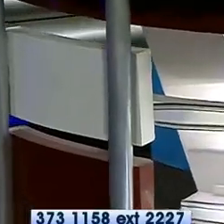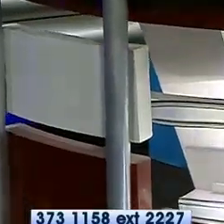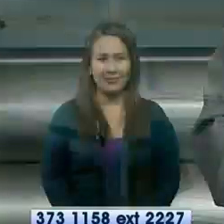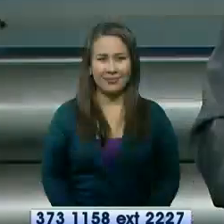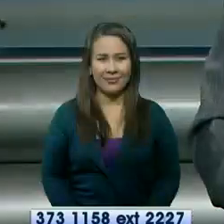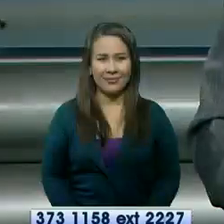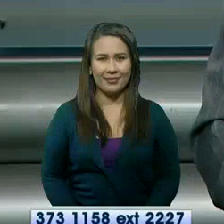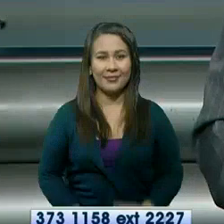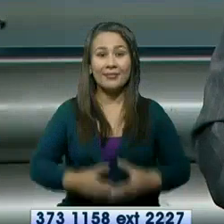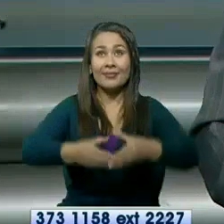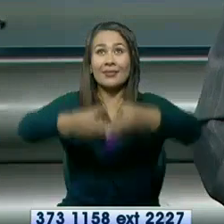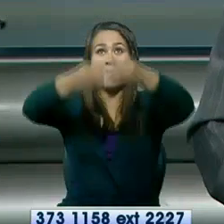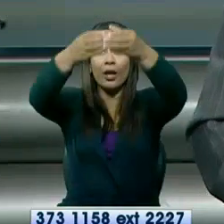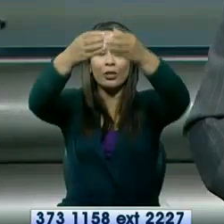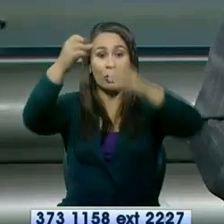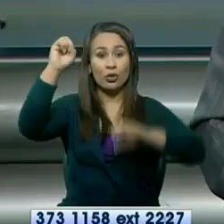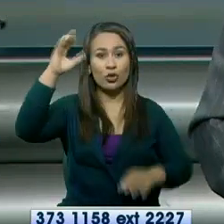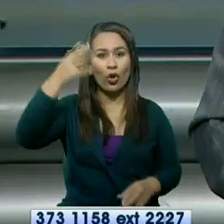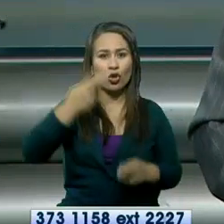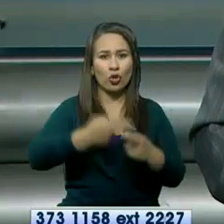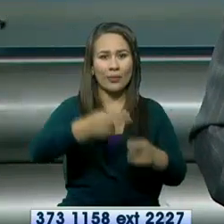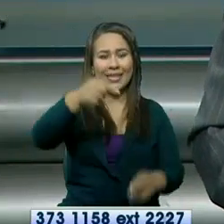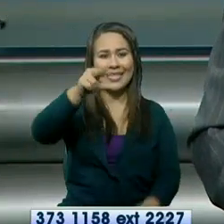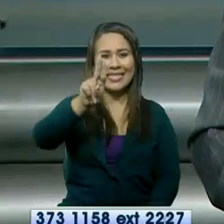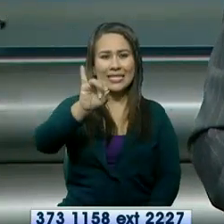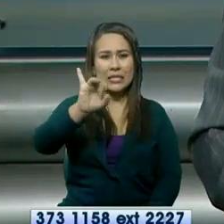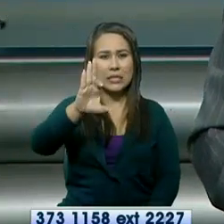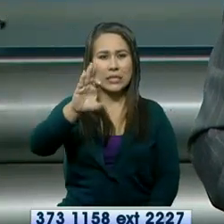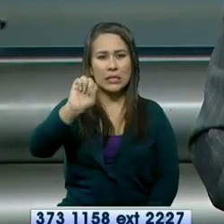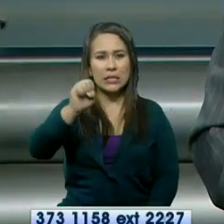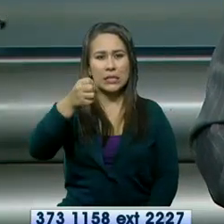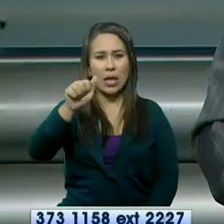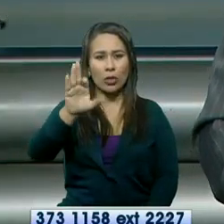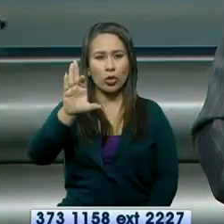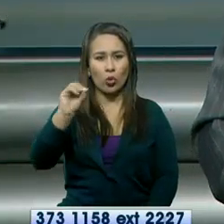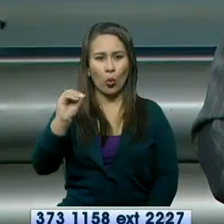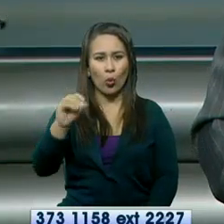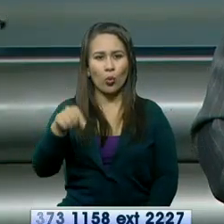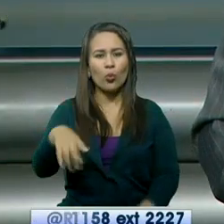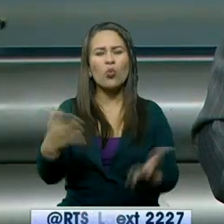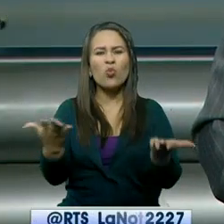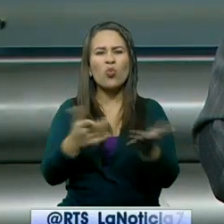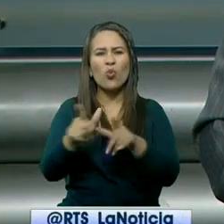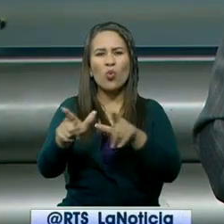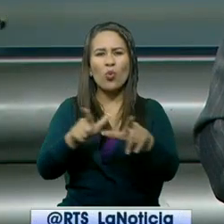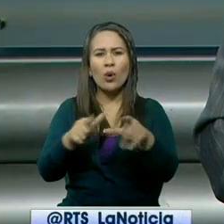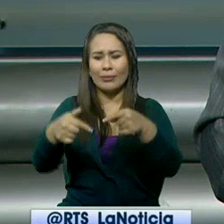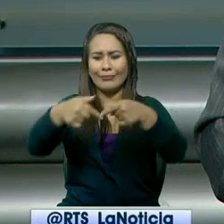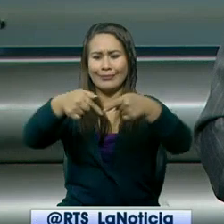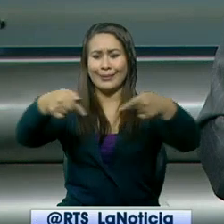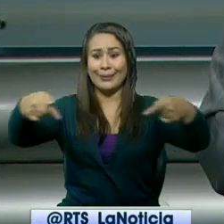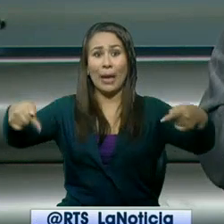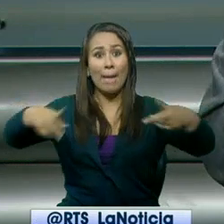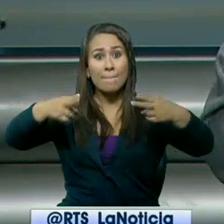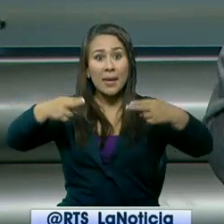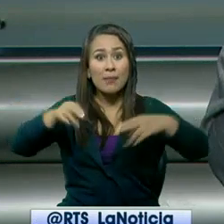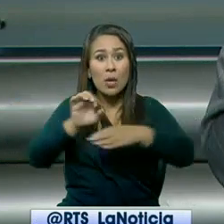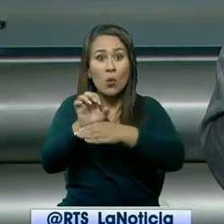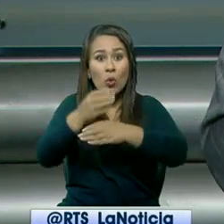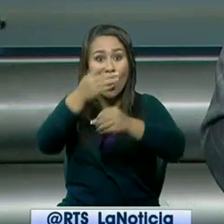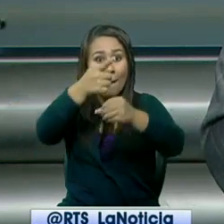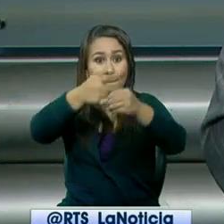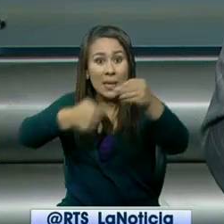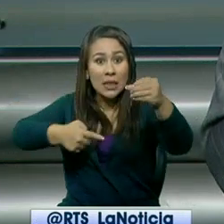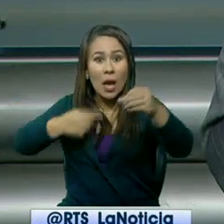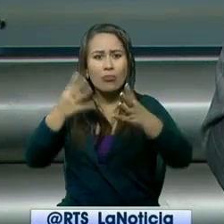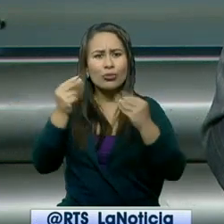El reloj solar Kitsato, ubicado en el sitio exacto de la línea ecuatorial, es una de las mayores atracciones